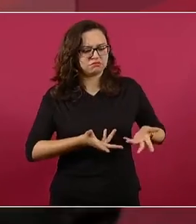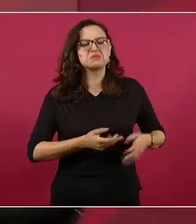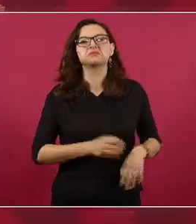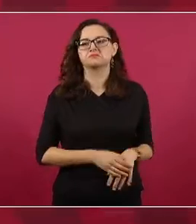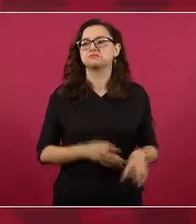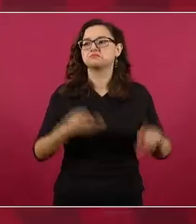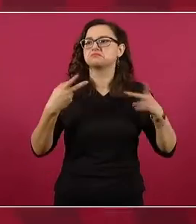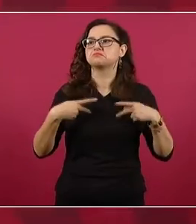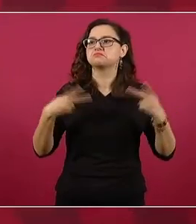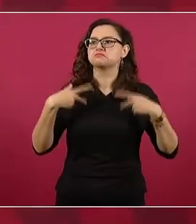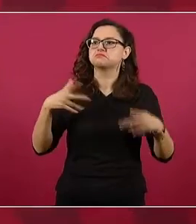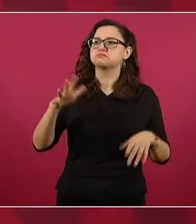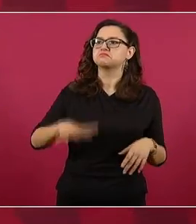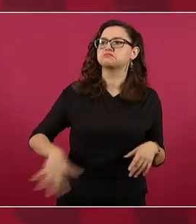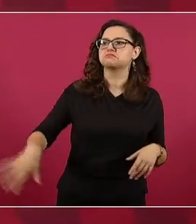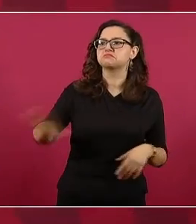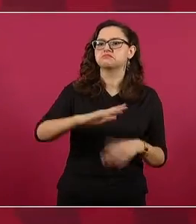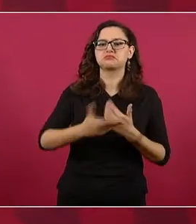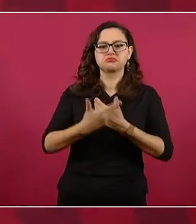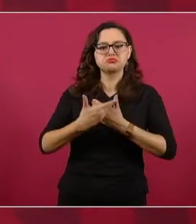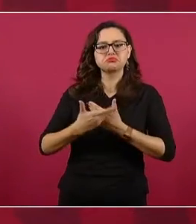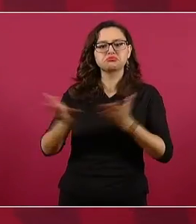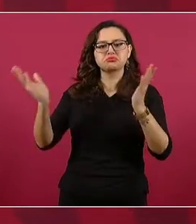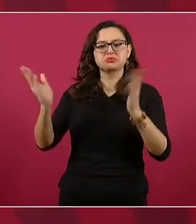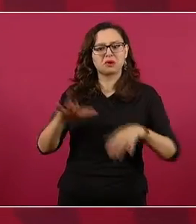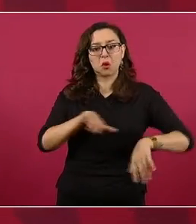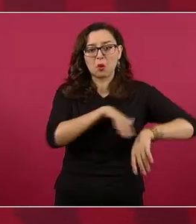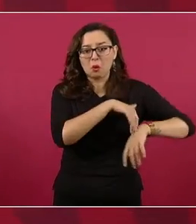todo, que no tengamos bodegas,